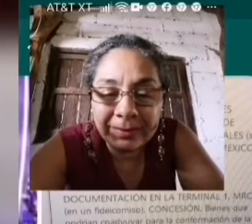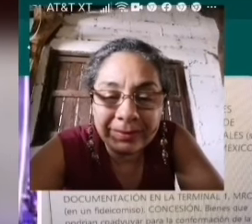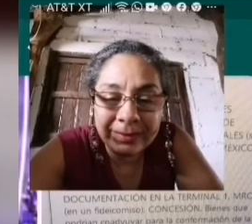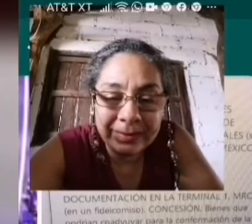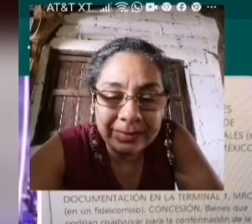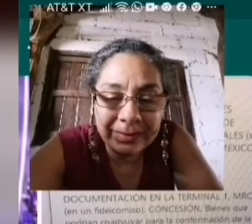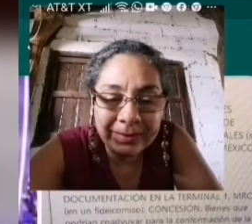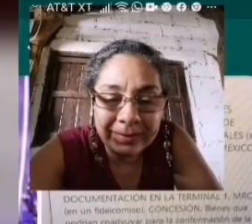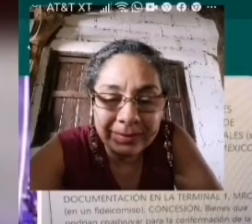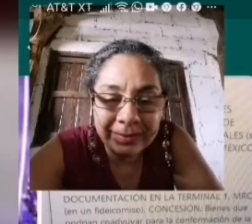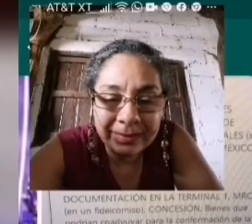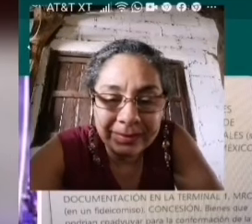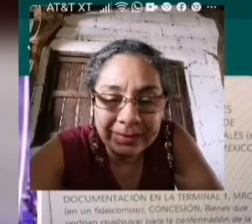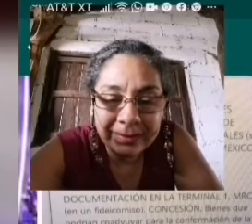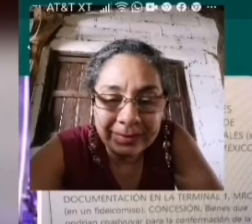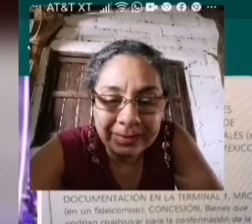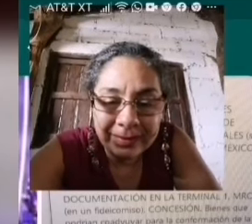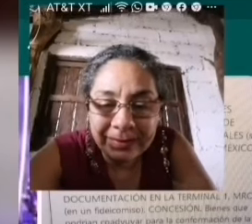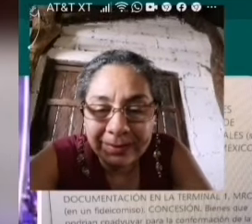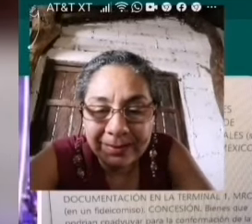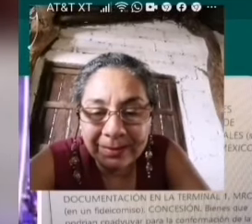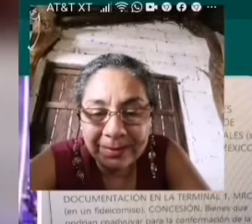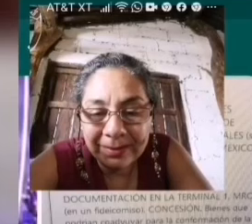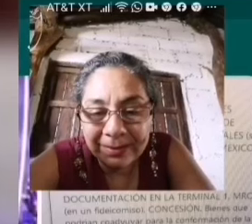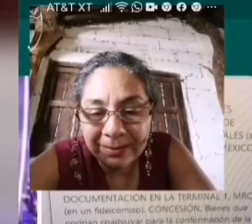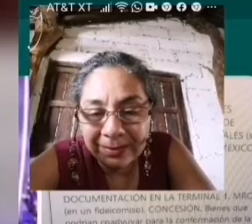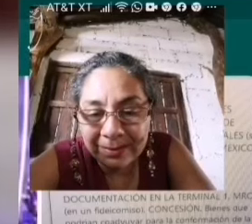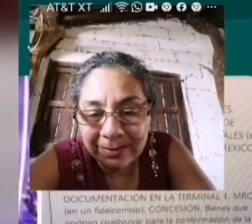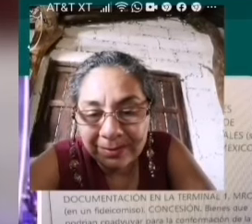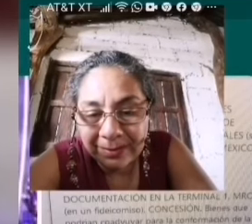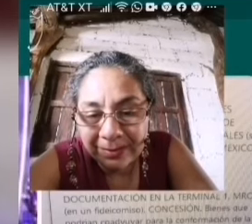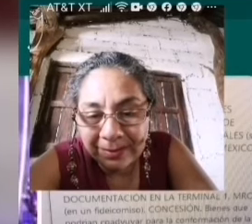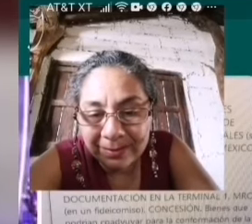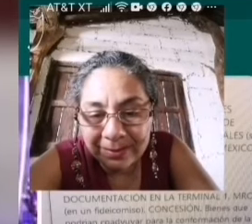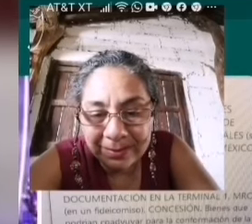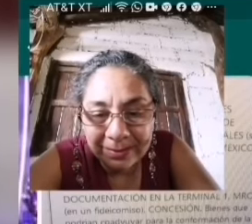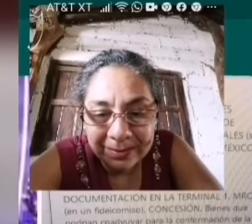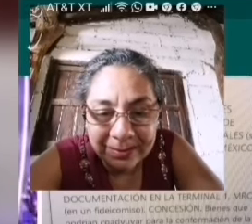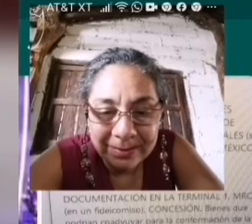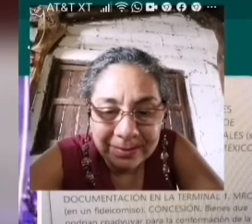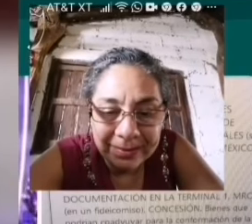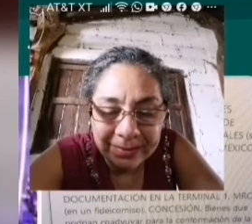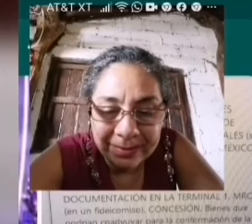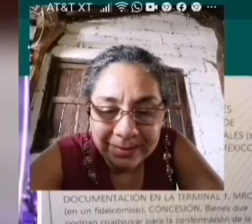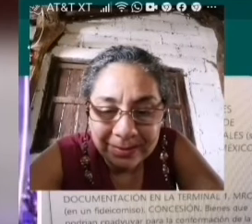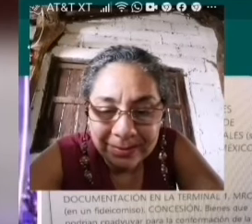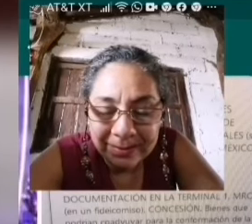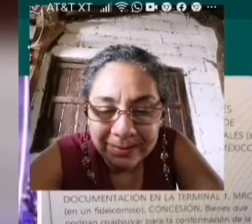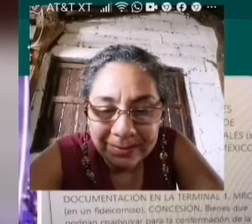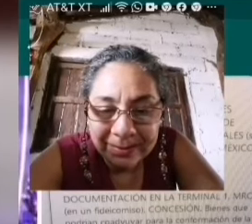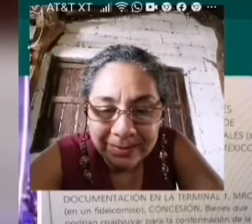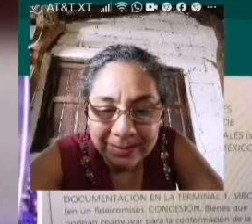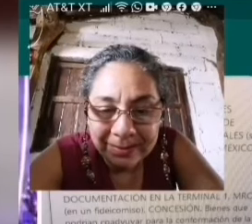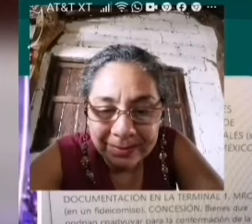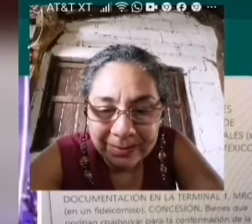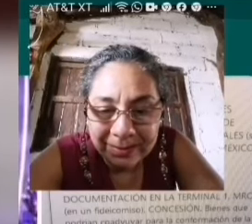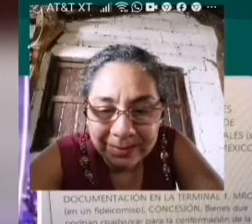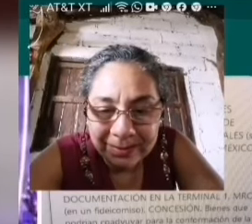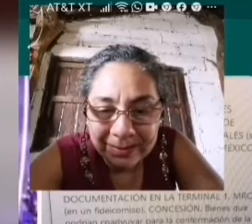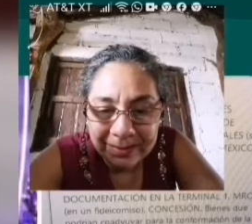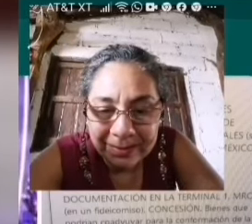Nunca llegó el link y entonces no estaba enterado de lo que trataron. Ahorita me estoy enterando de los pilotos de la empresa.